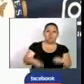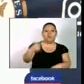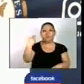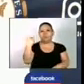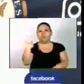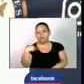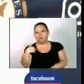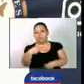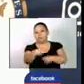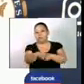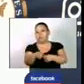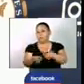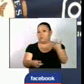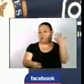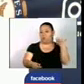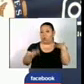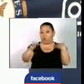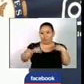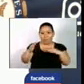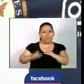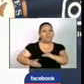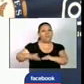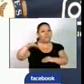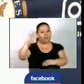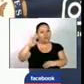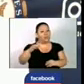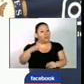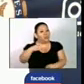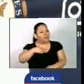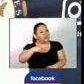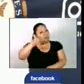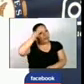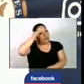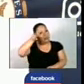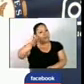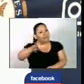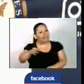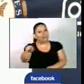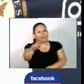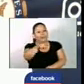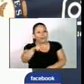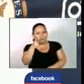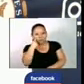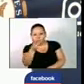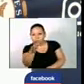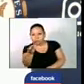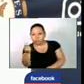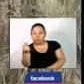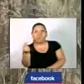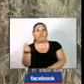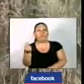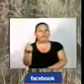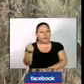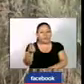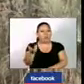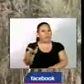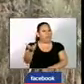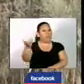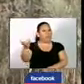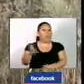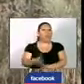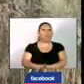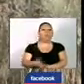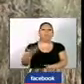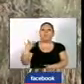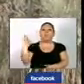diciembre y enero están más altos y por eso yo creo que esos números van a llegar a una crisis Como las